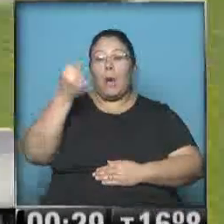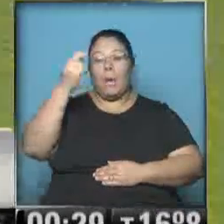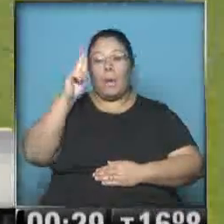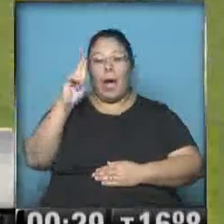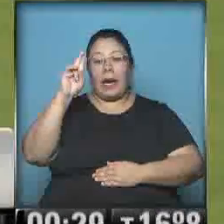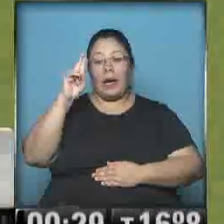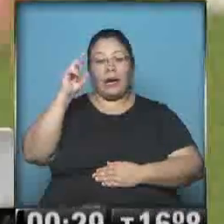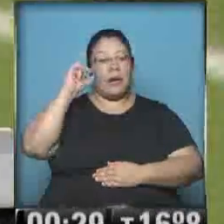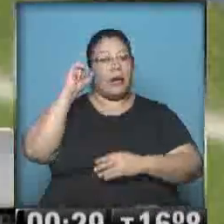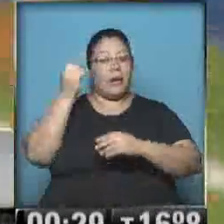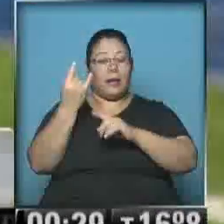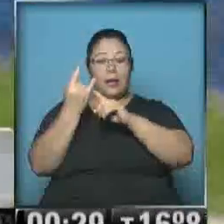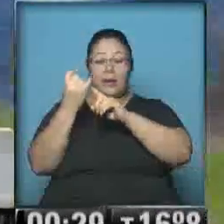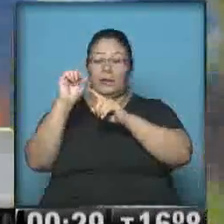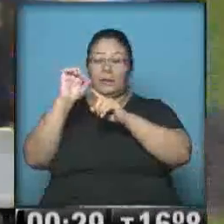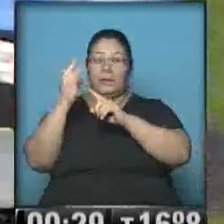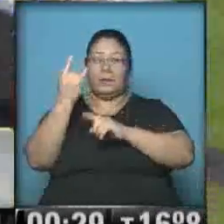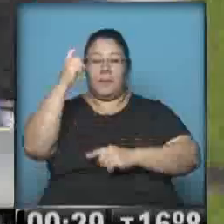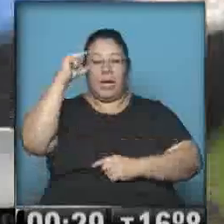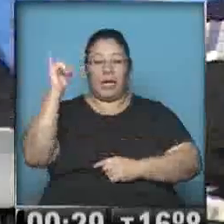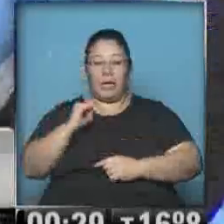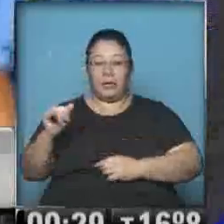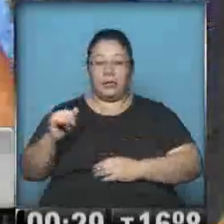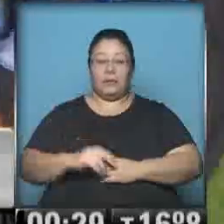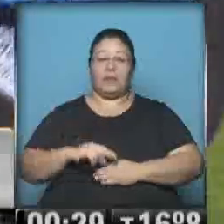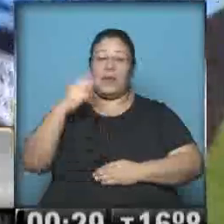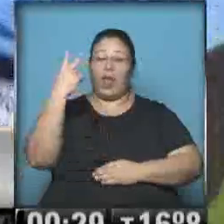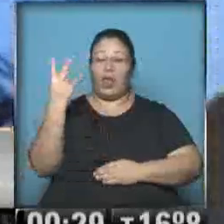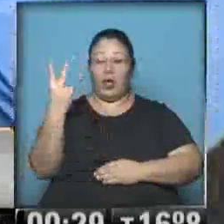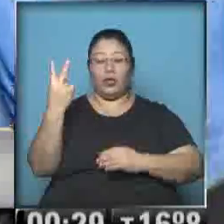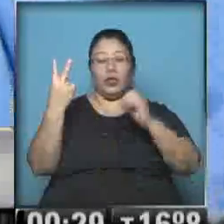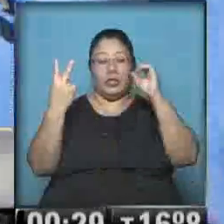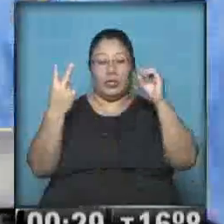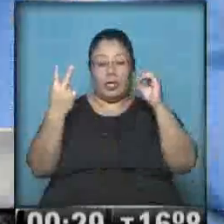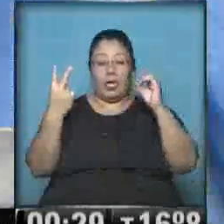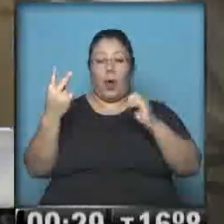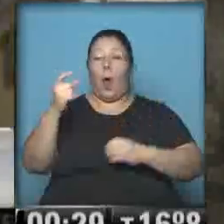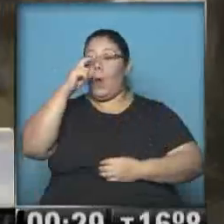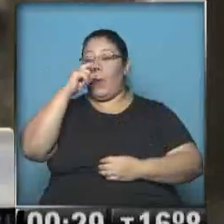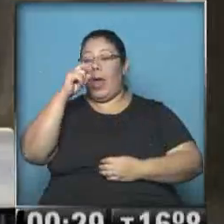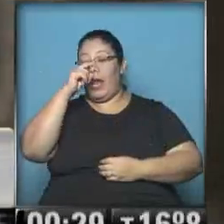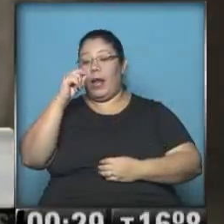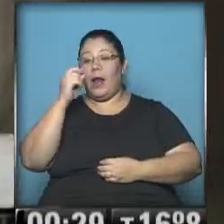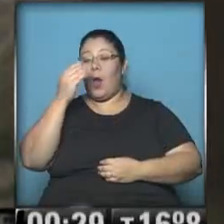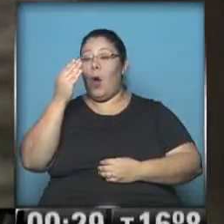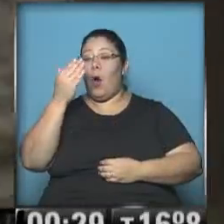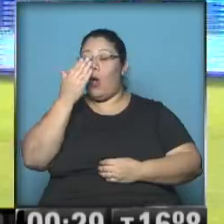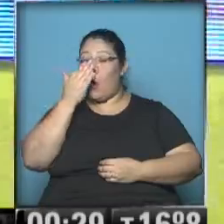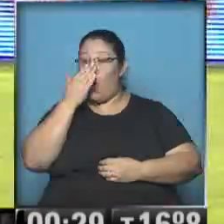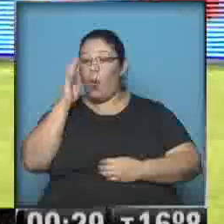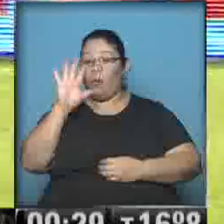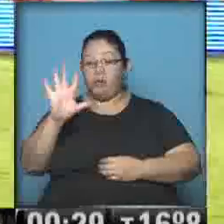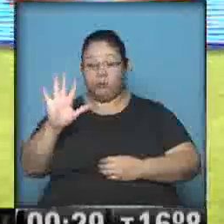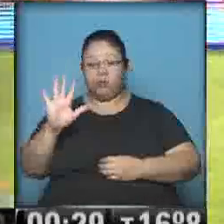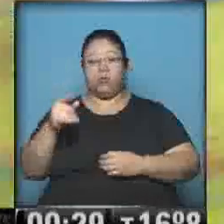primer gol, ahora marcando el suyo. 2-0 entonces, y Belgrano también se lleva 3 puntos importantes del último partido disputado en condición